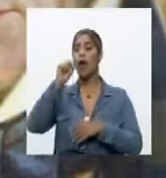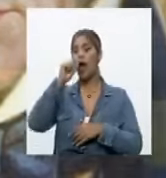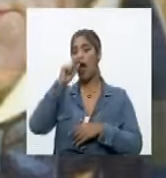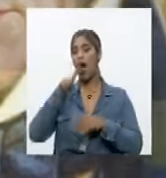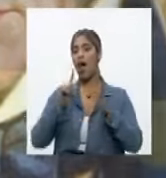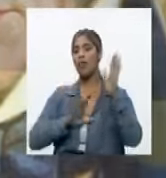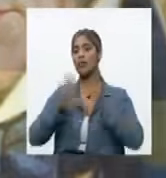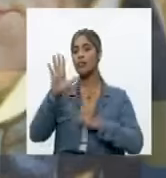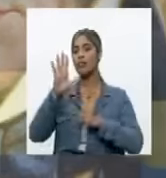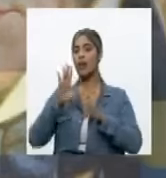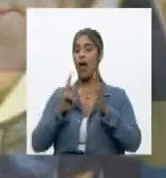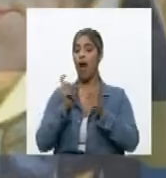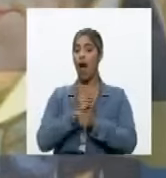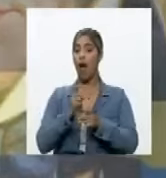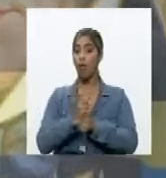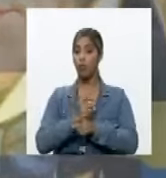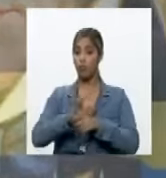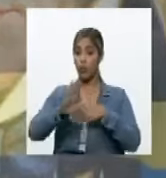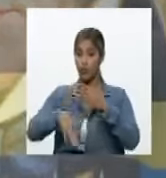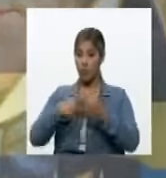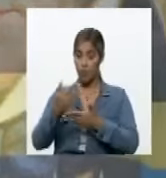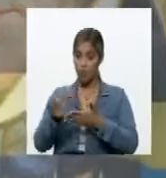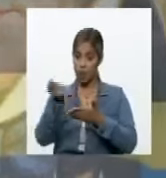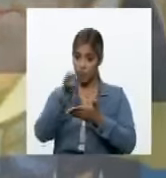Y además de eso, toma nota,